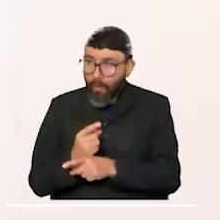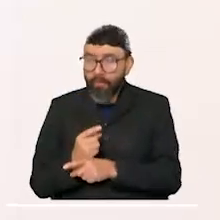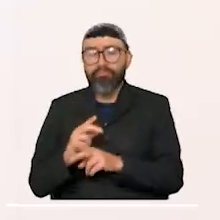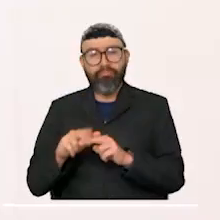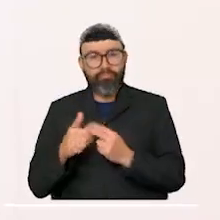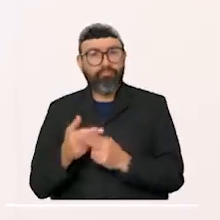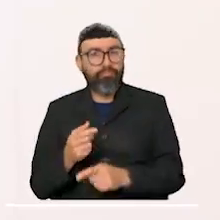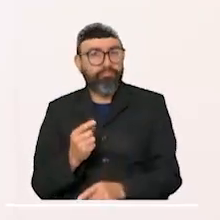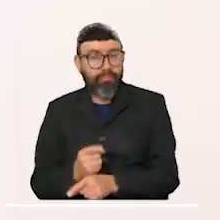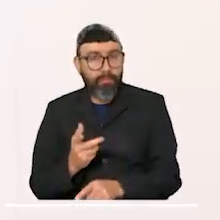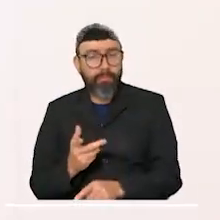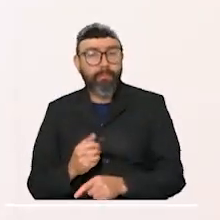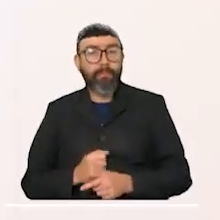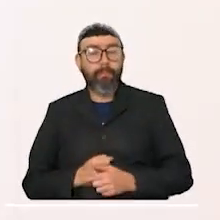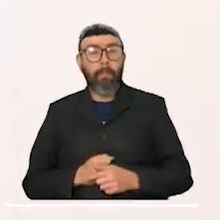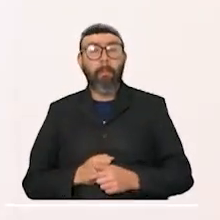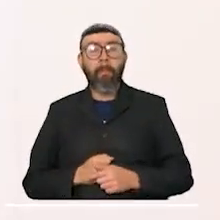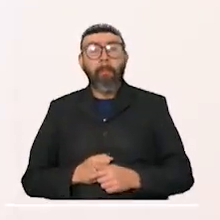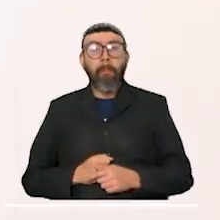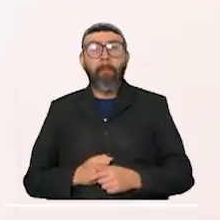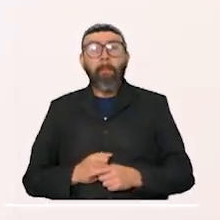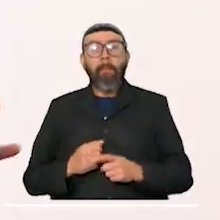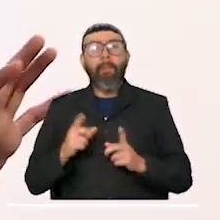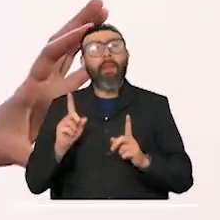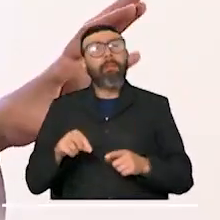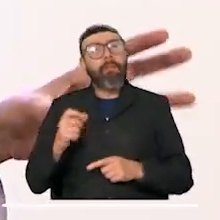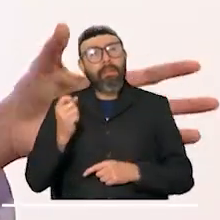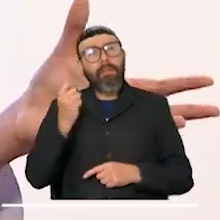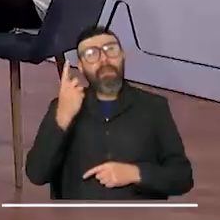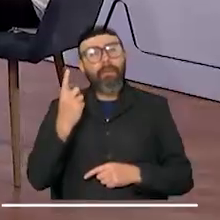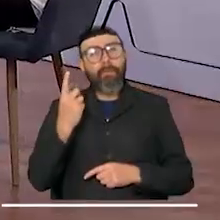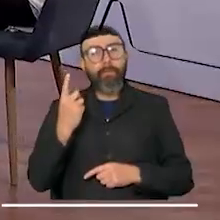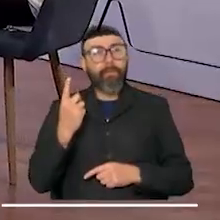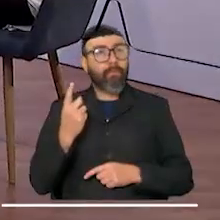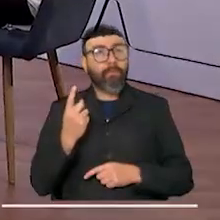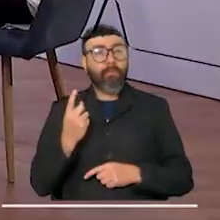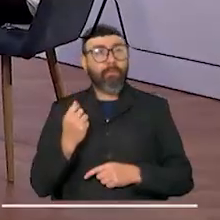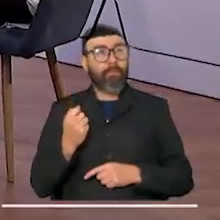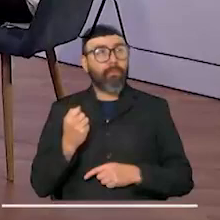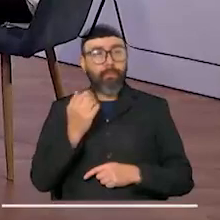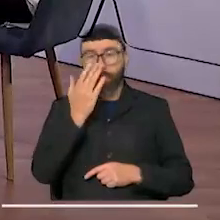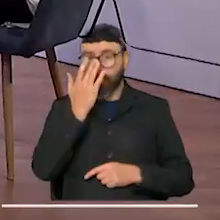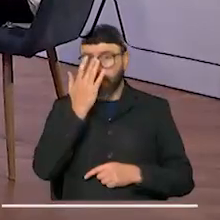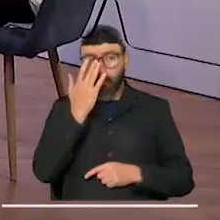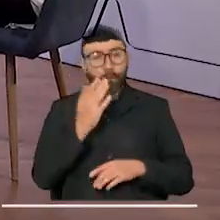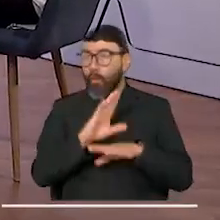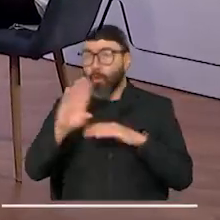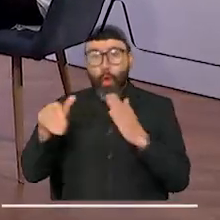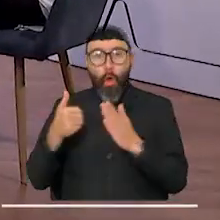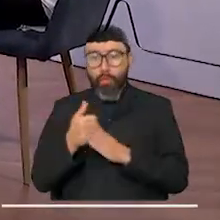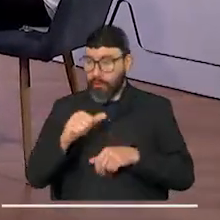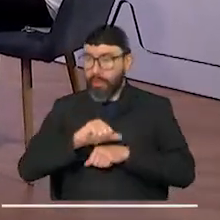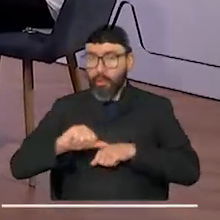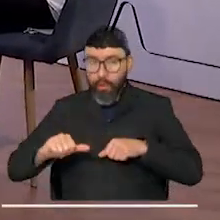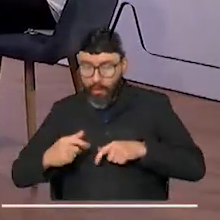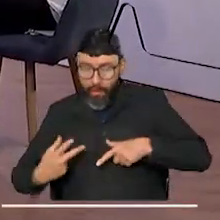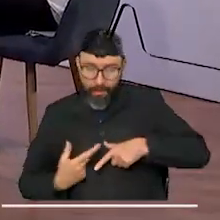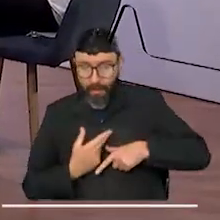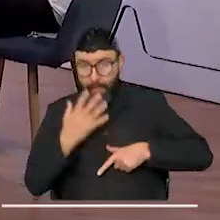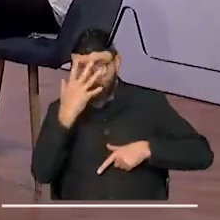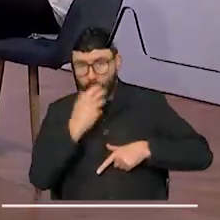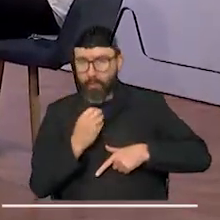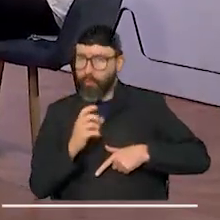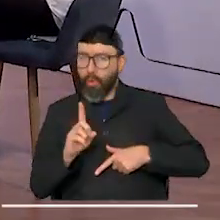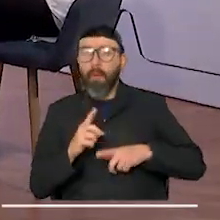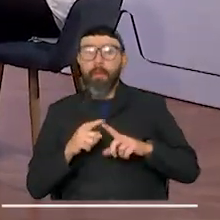sí entender que digamos no todos vamos a optar por cirugía pero entonces entender que con